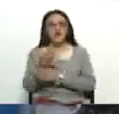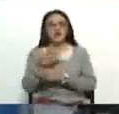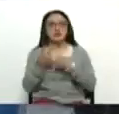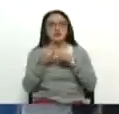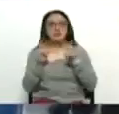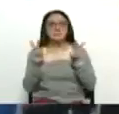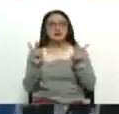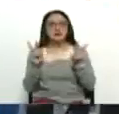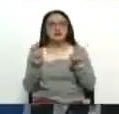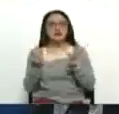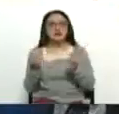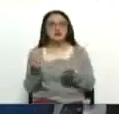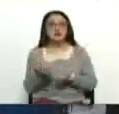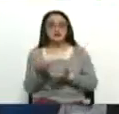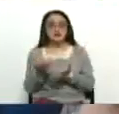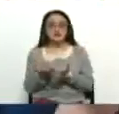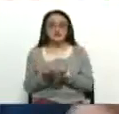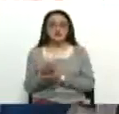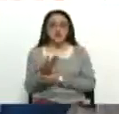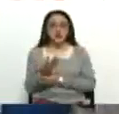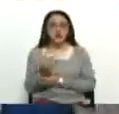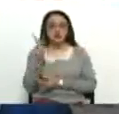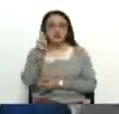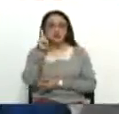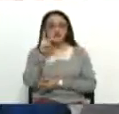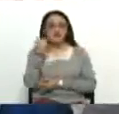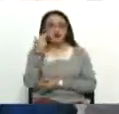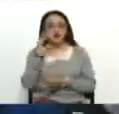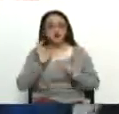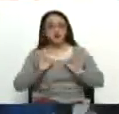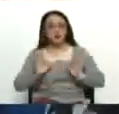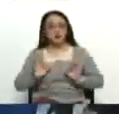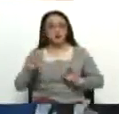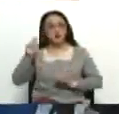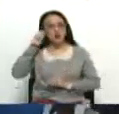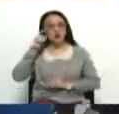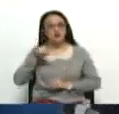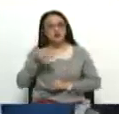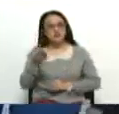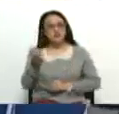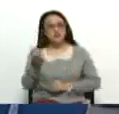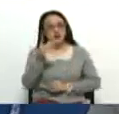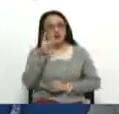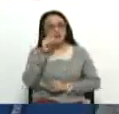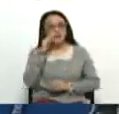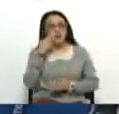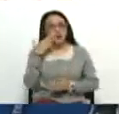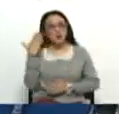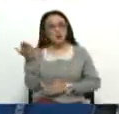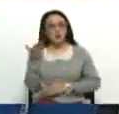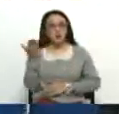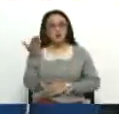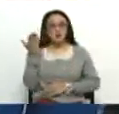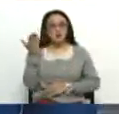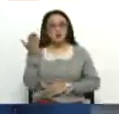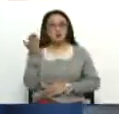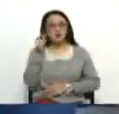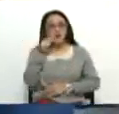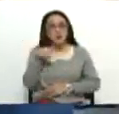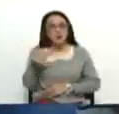que promovía también el profe Aristóbulo, recordado también como el cimarrón mayor, orgulloso de los